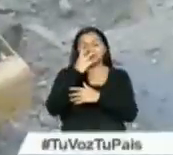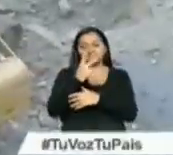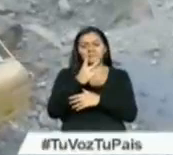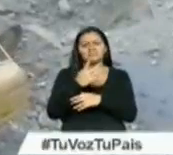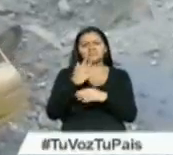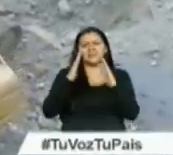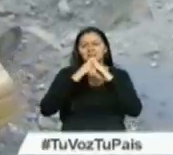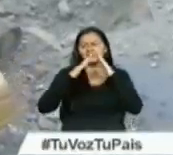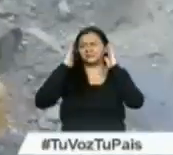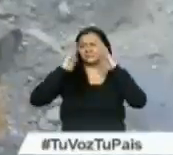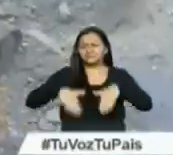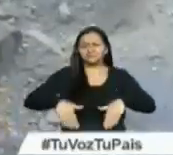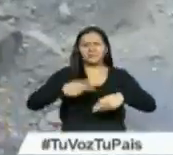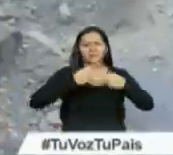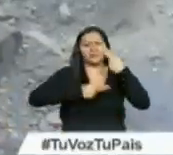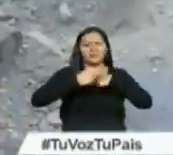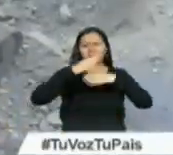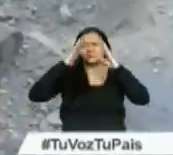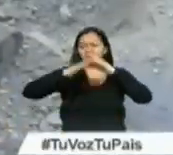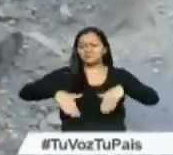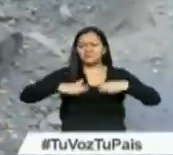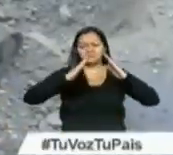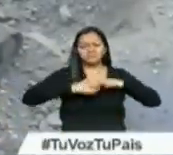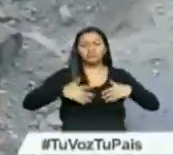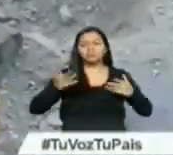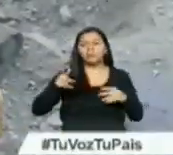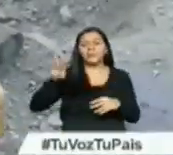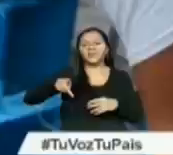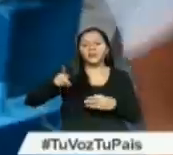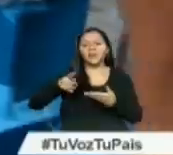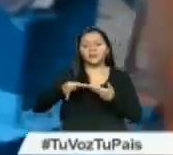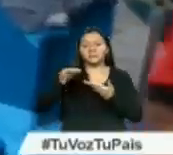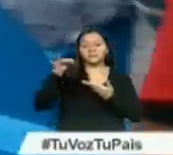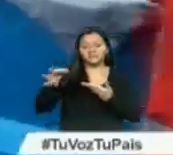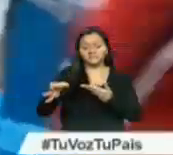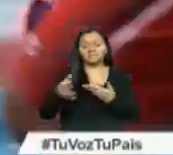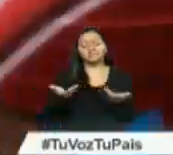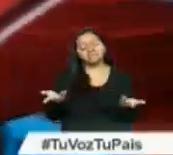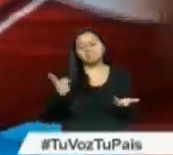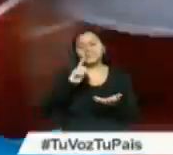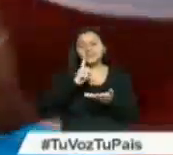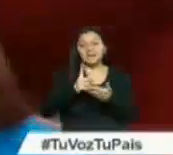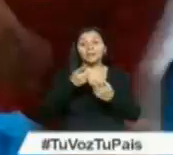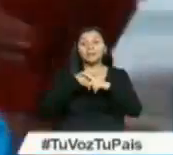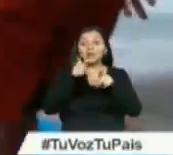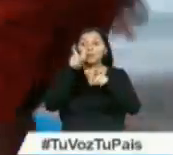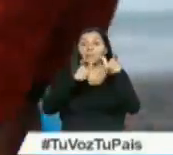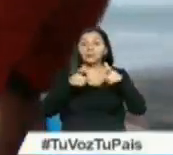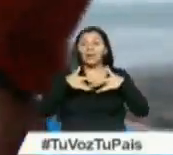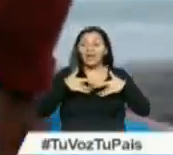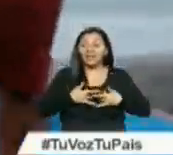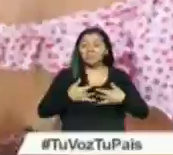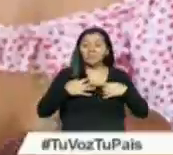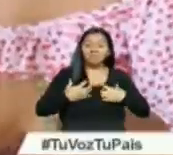de casas y negocios de Pedernales, pero lo que no pudo derribar es el espíritu emprendedor de su gente,